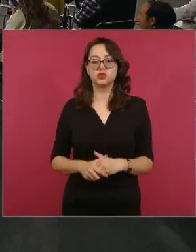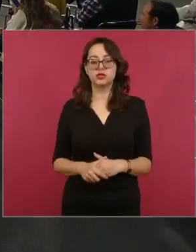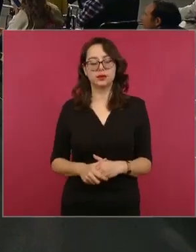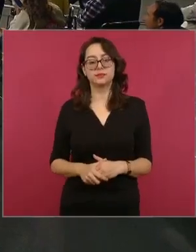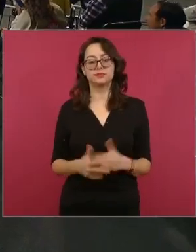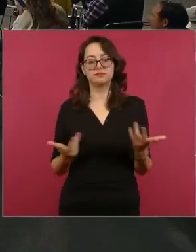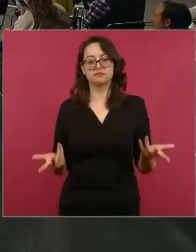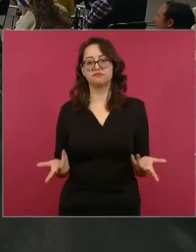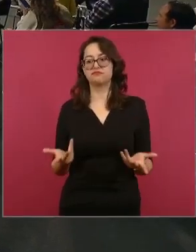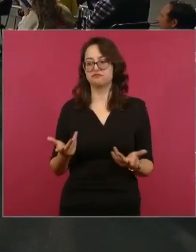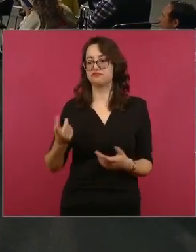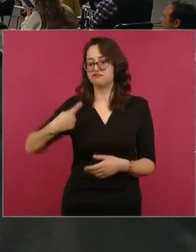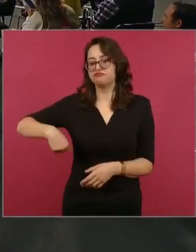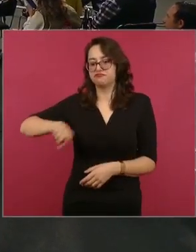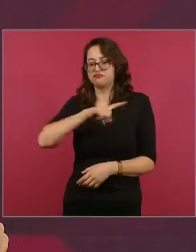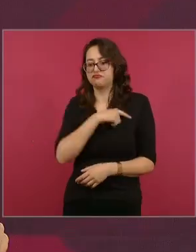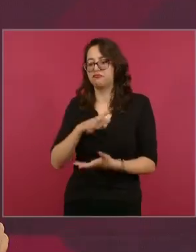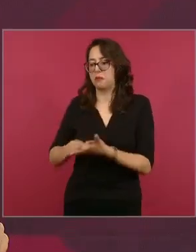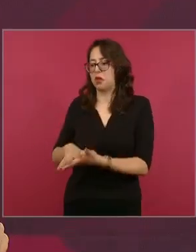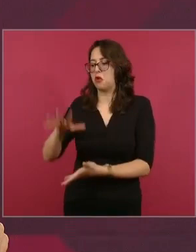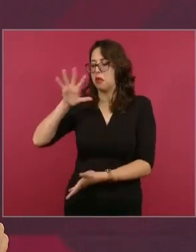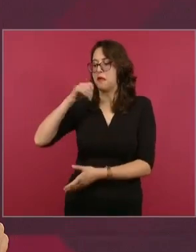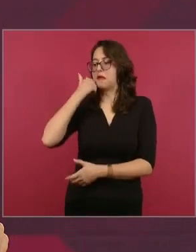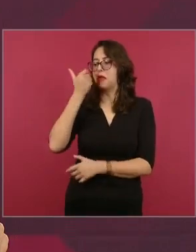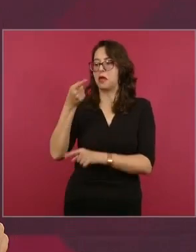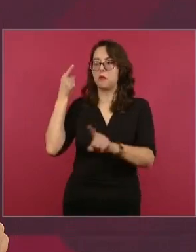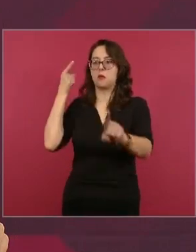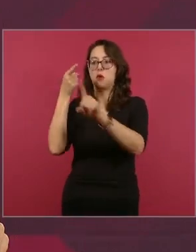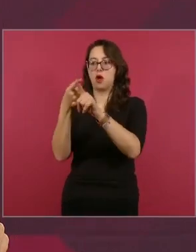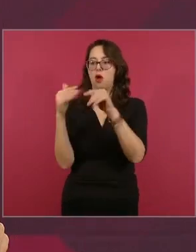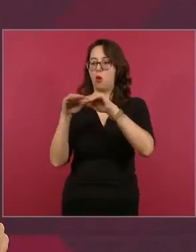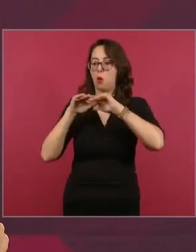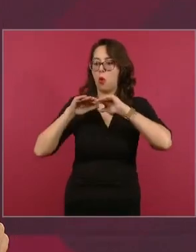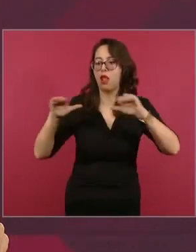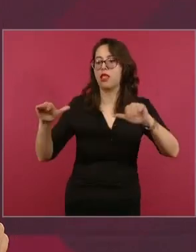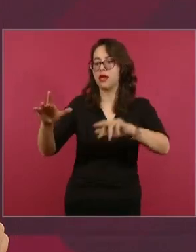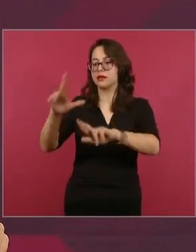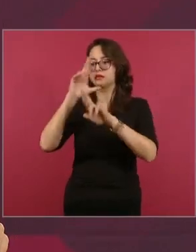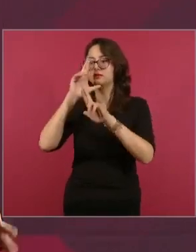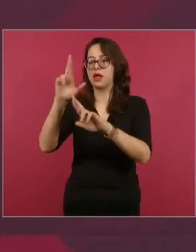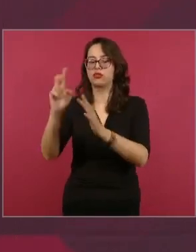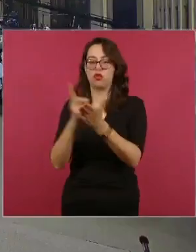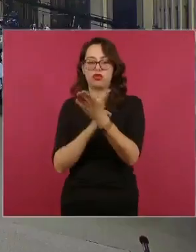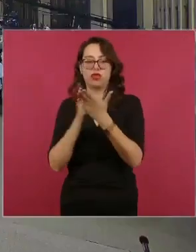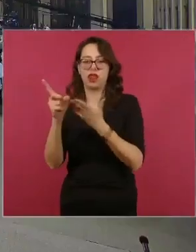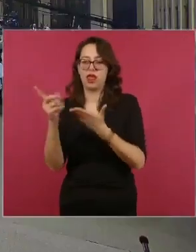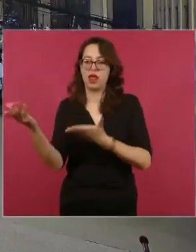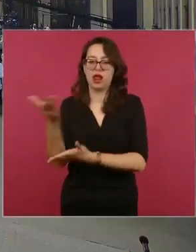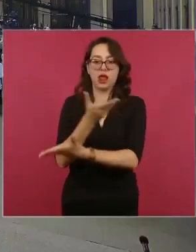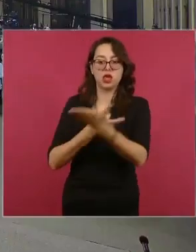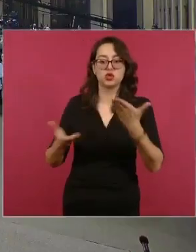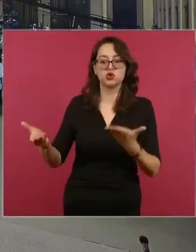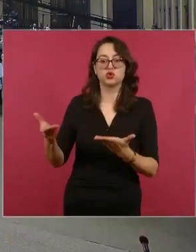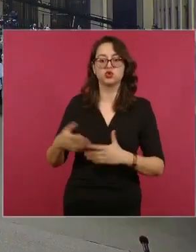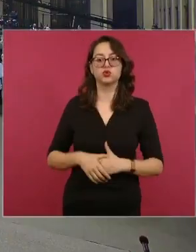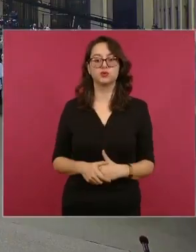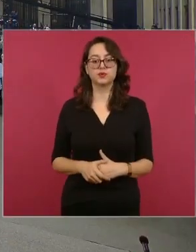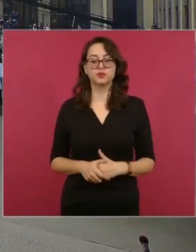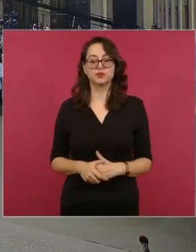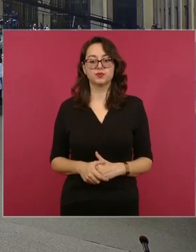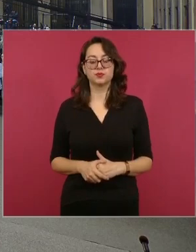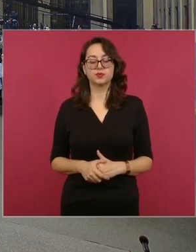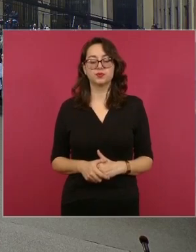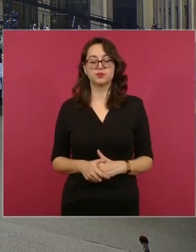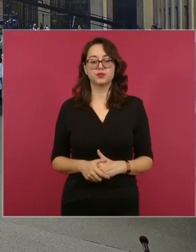hacia la igualdad, hacia el respeto, hacia la libertad y los derechos. Sí,